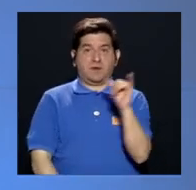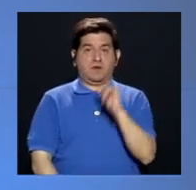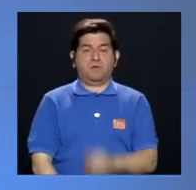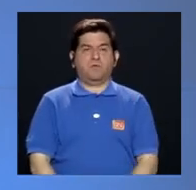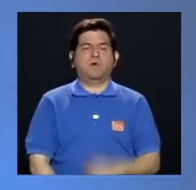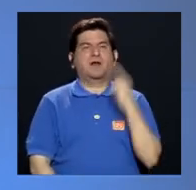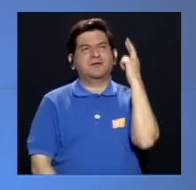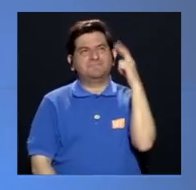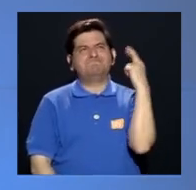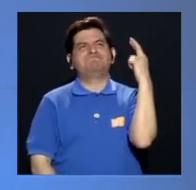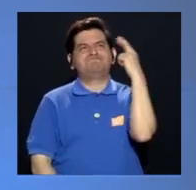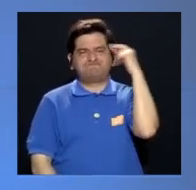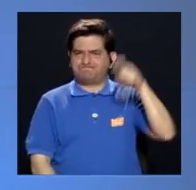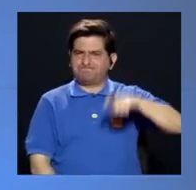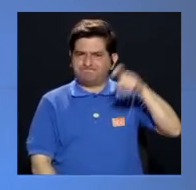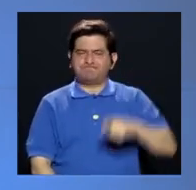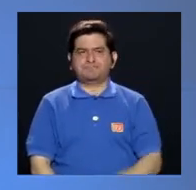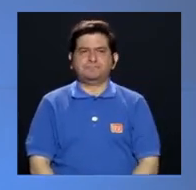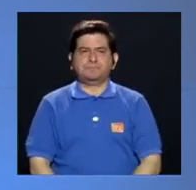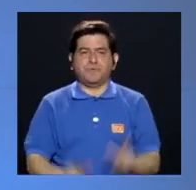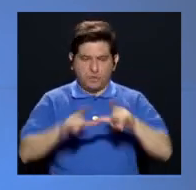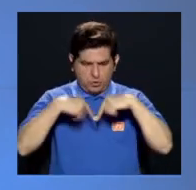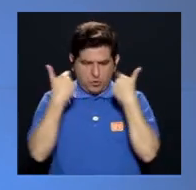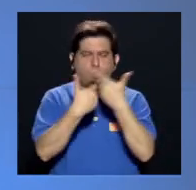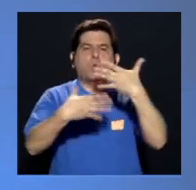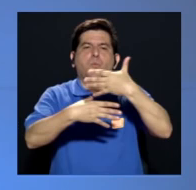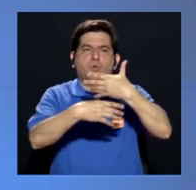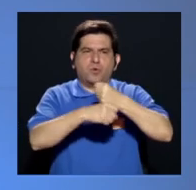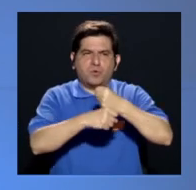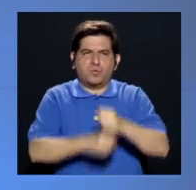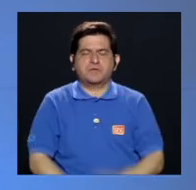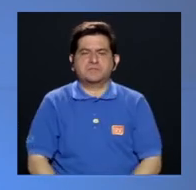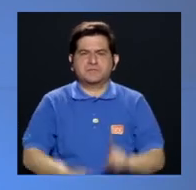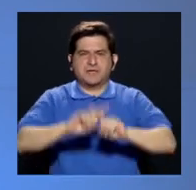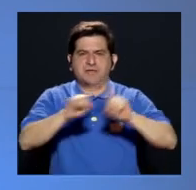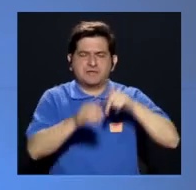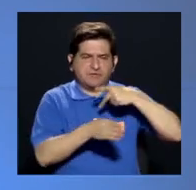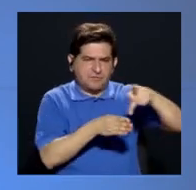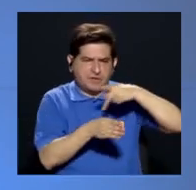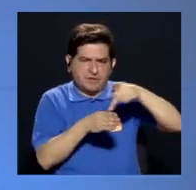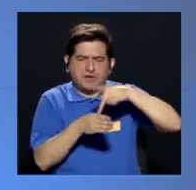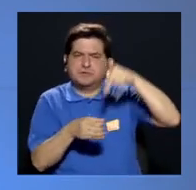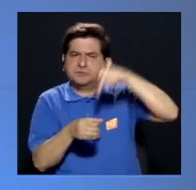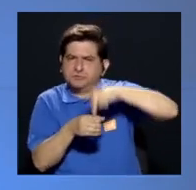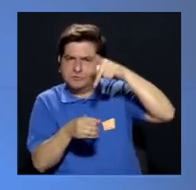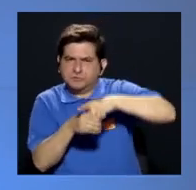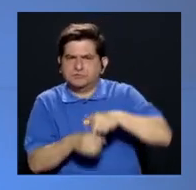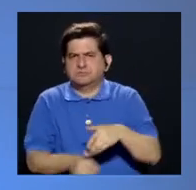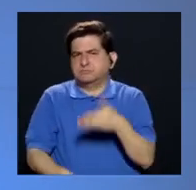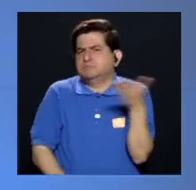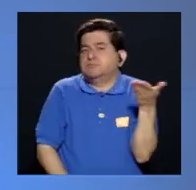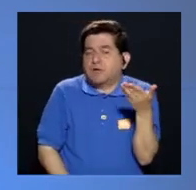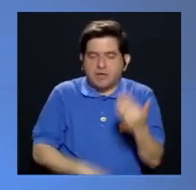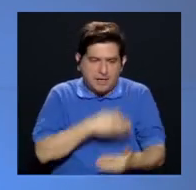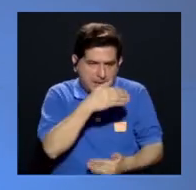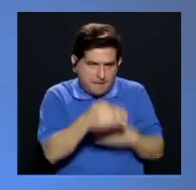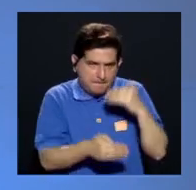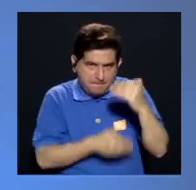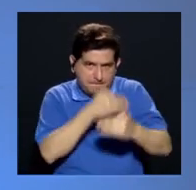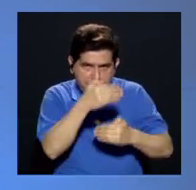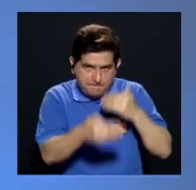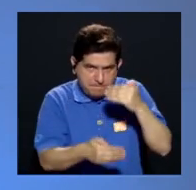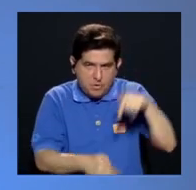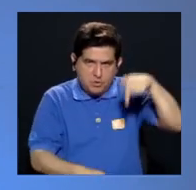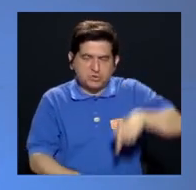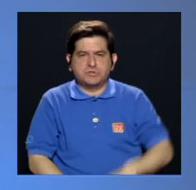como de reflexión y elaboración colectiva y multidisciplinar sobre el proceso